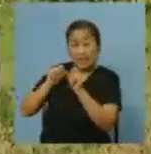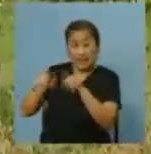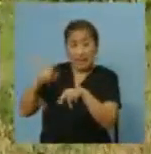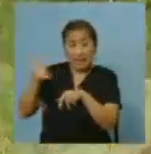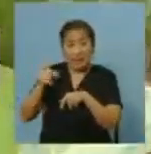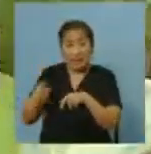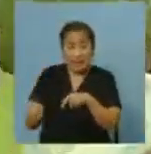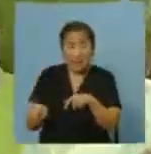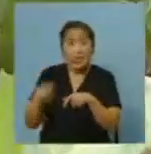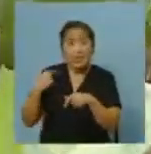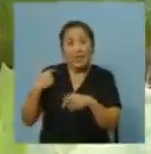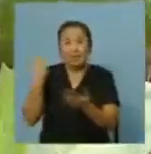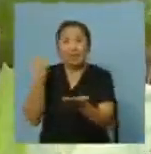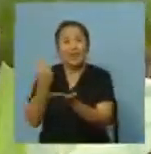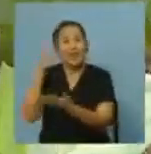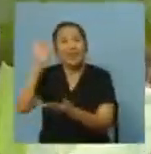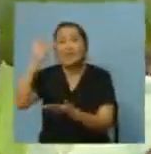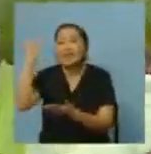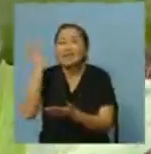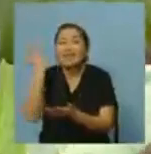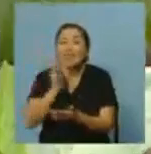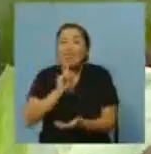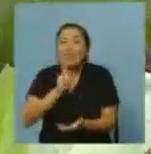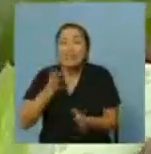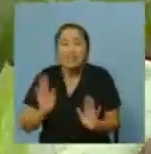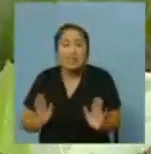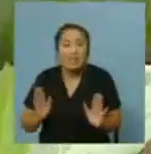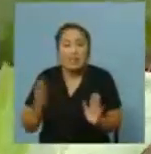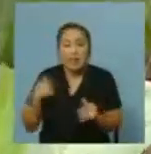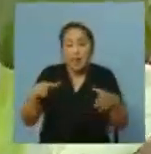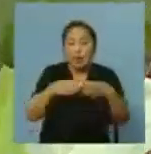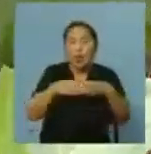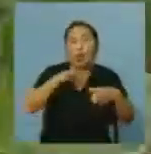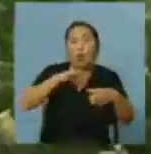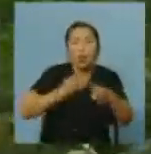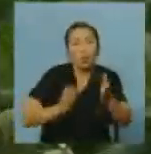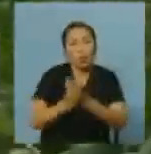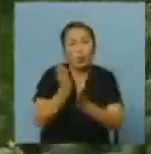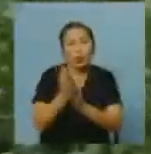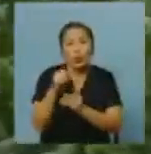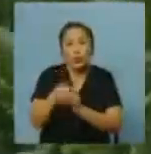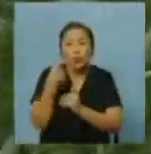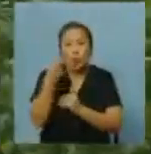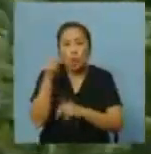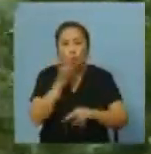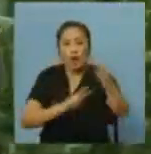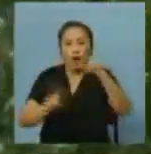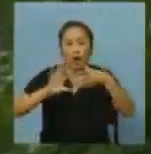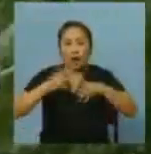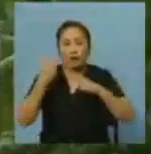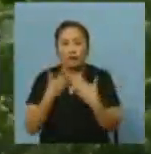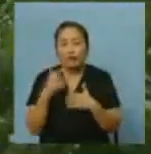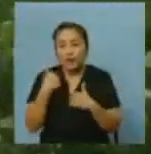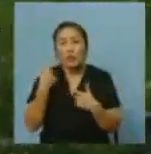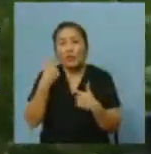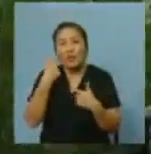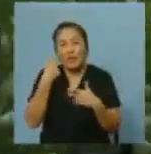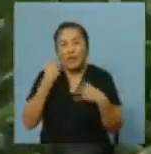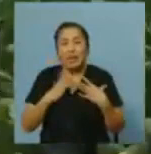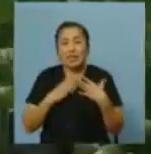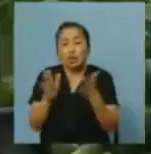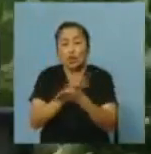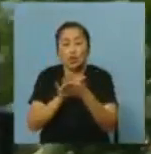su postura tomada y bueno, nosotros seguiremos buscando que ser escuchado y que esto lo podamos corregir de alguna